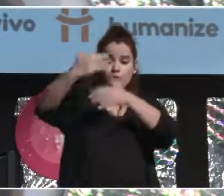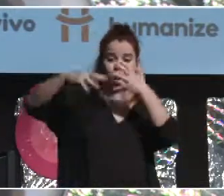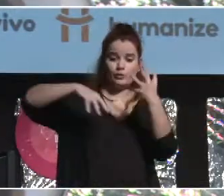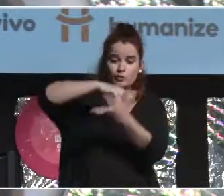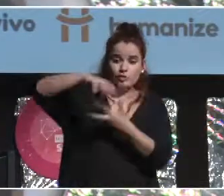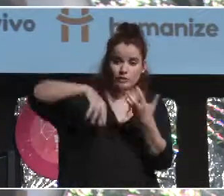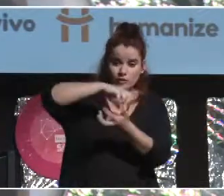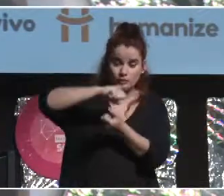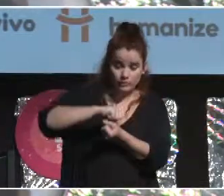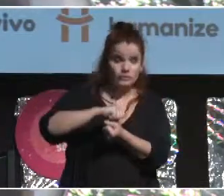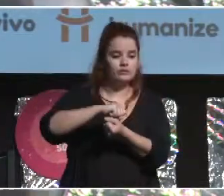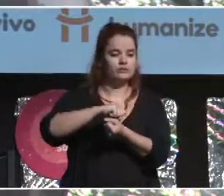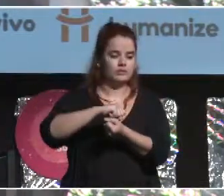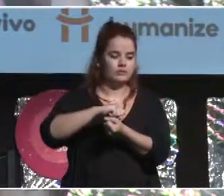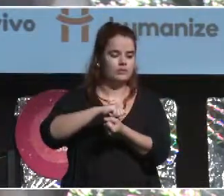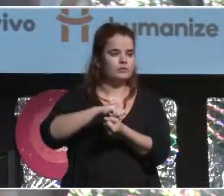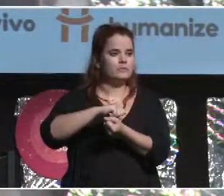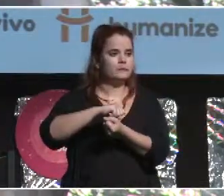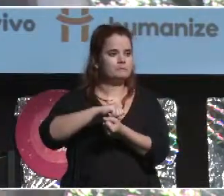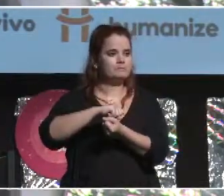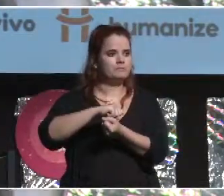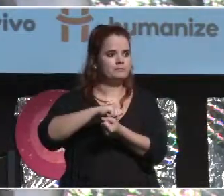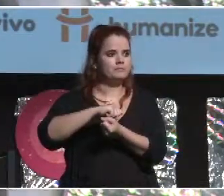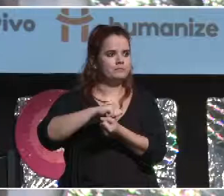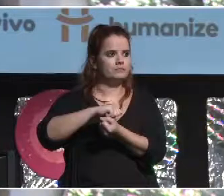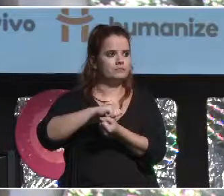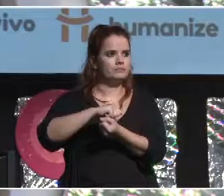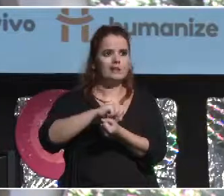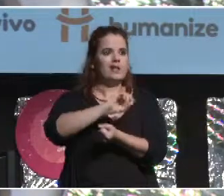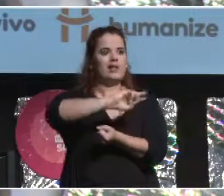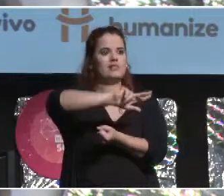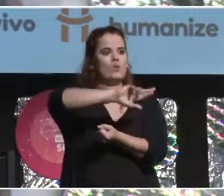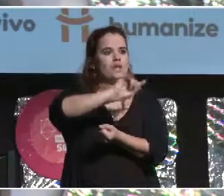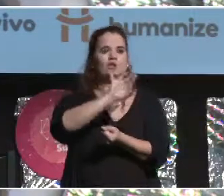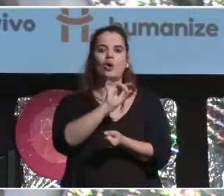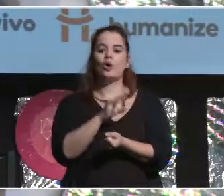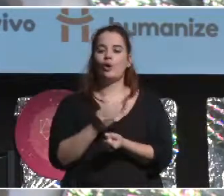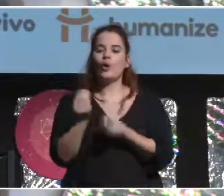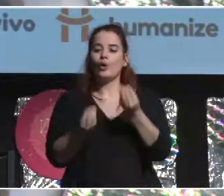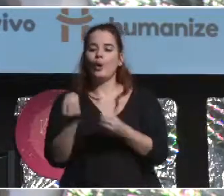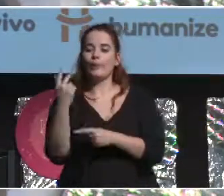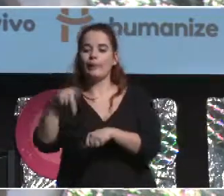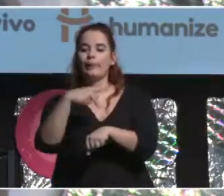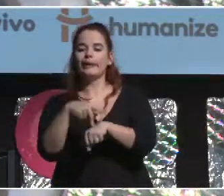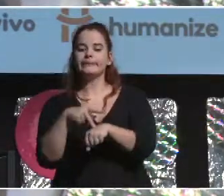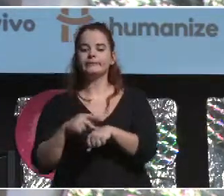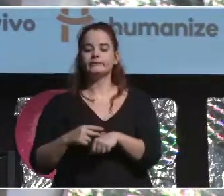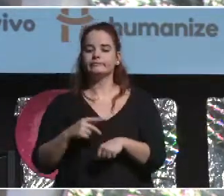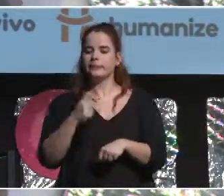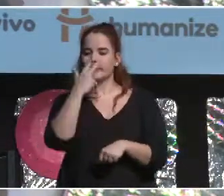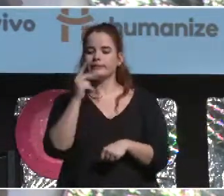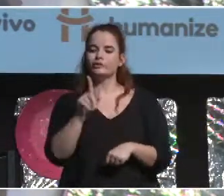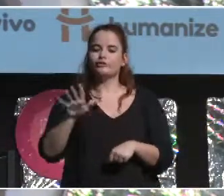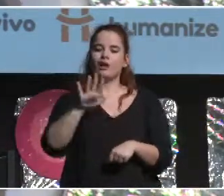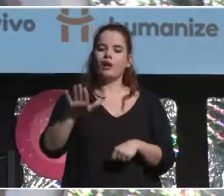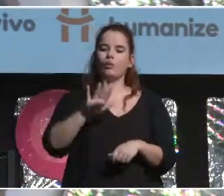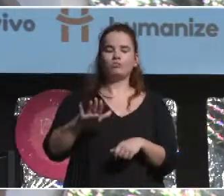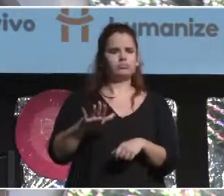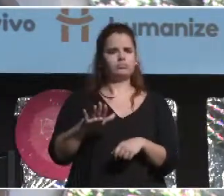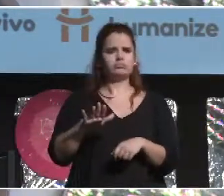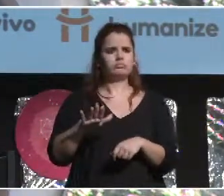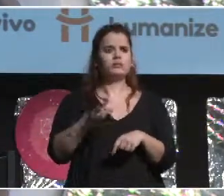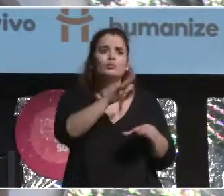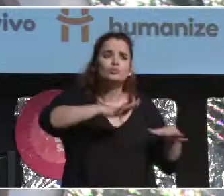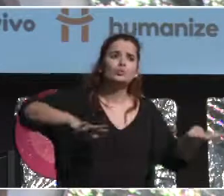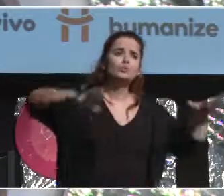llega al mayor nivel de detalle, no simplemente se dé una medición general de cómo está el país, porque si lo hiciéramos así, muchos de nuestros países ya están